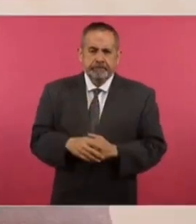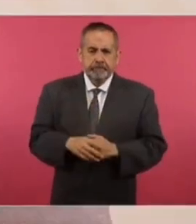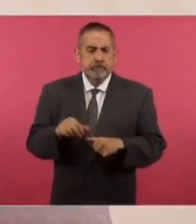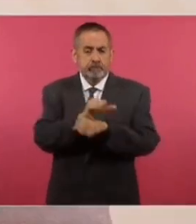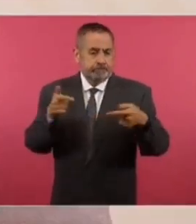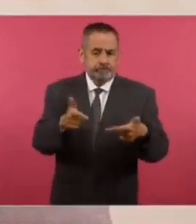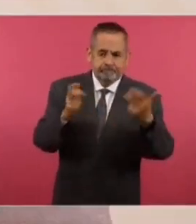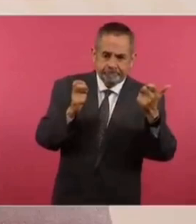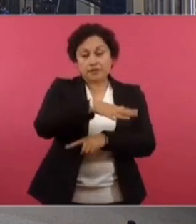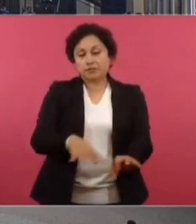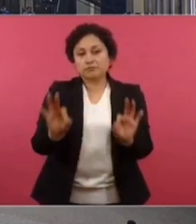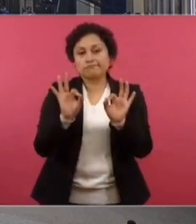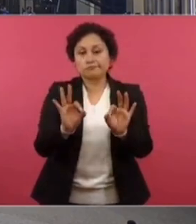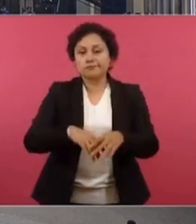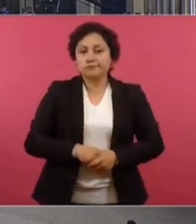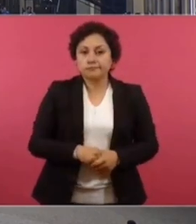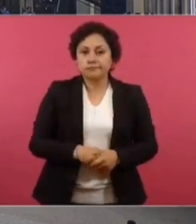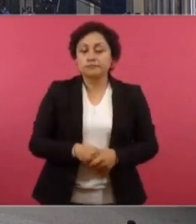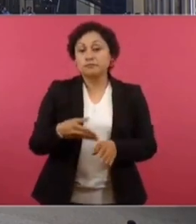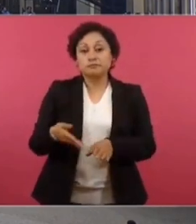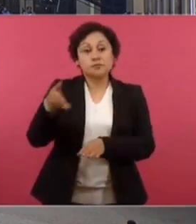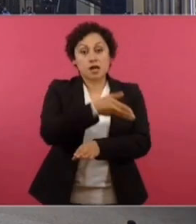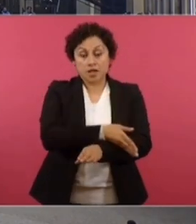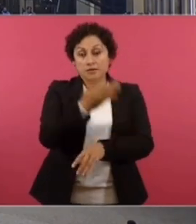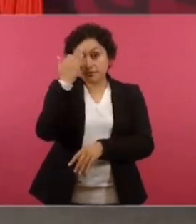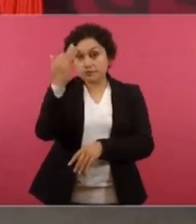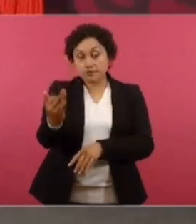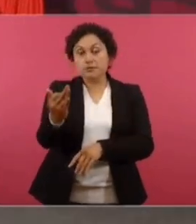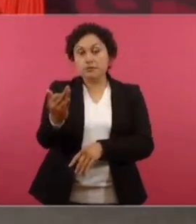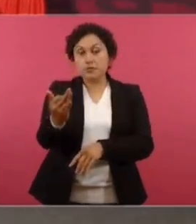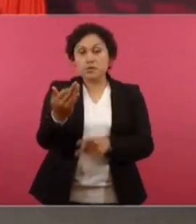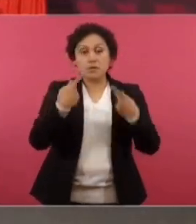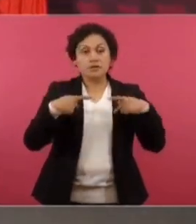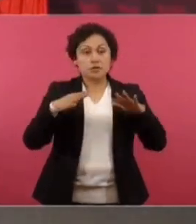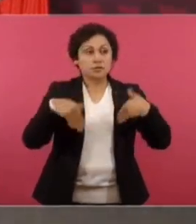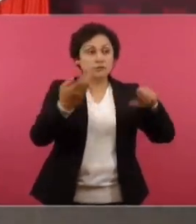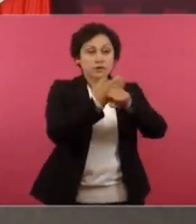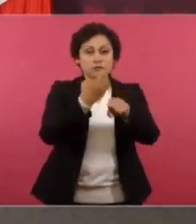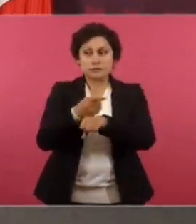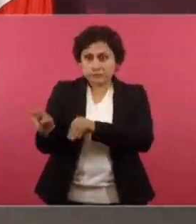robo de vehículos. Pero eso no se dice. Y antes se decía, ¿cómo vas a vivir en la Ciudad de México?